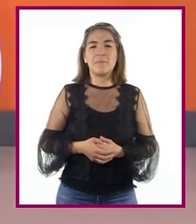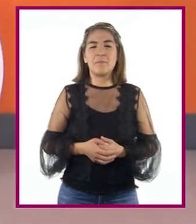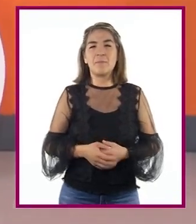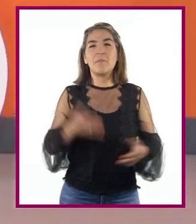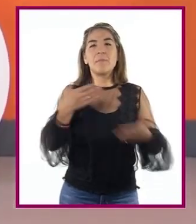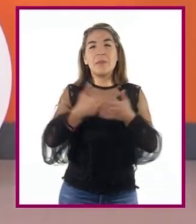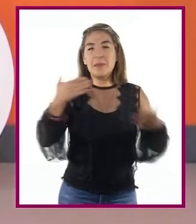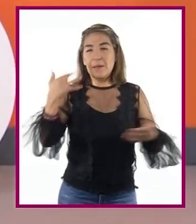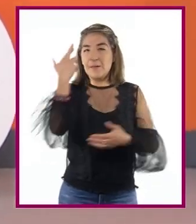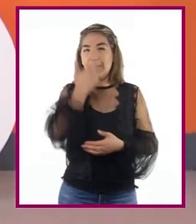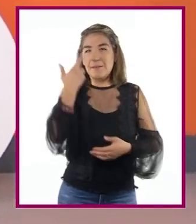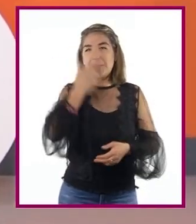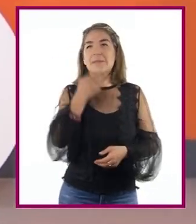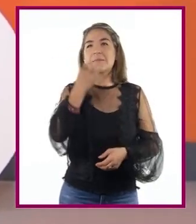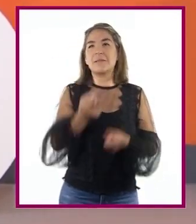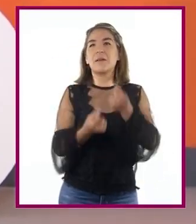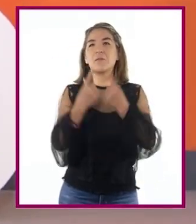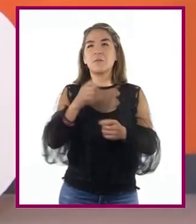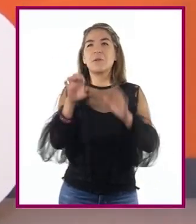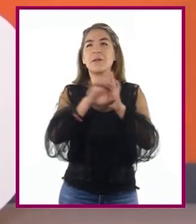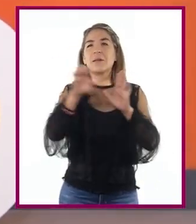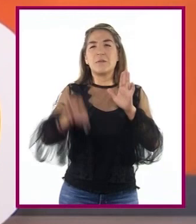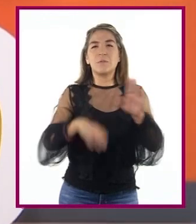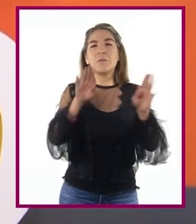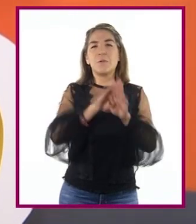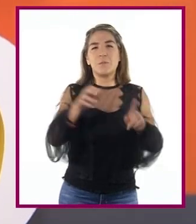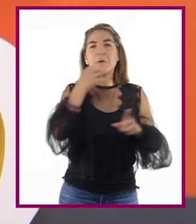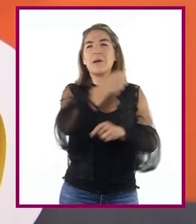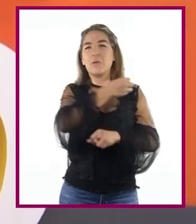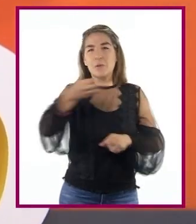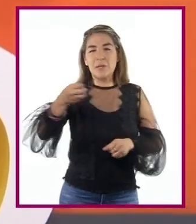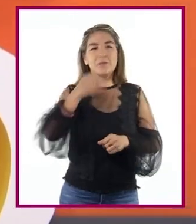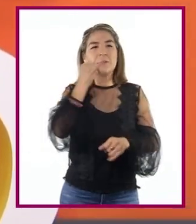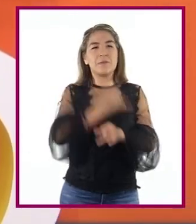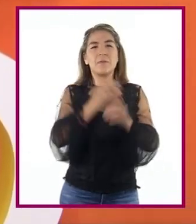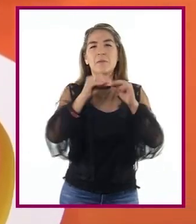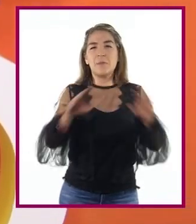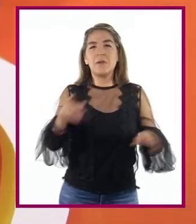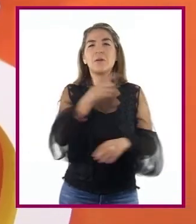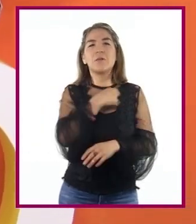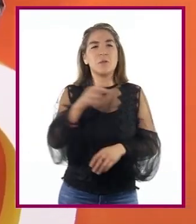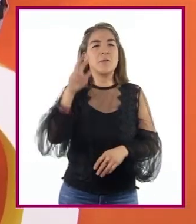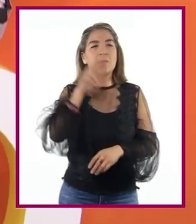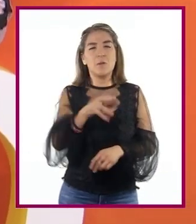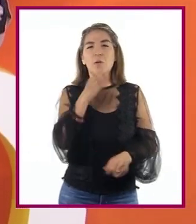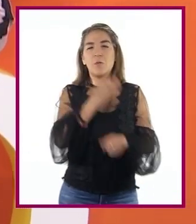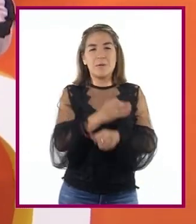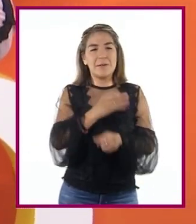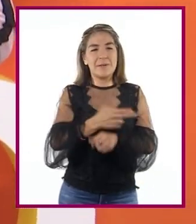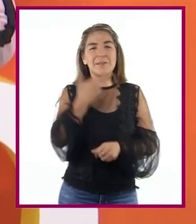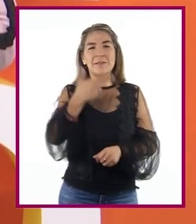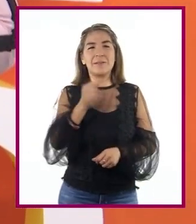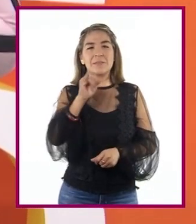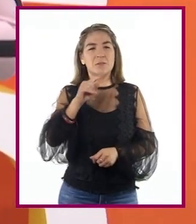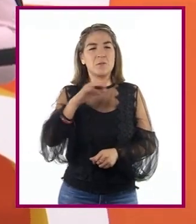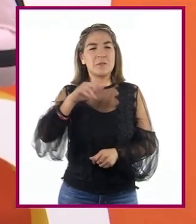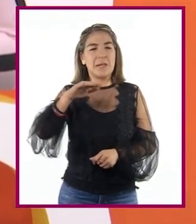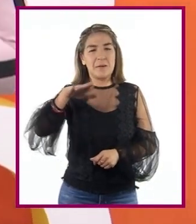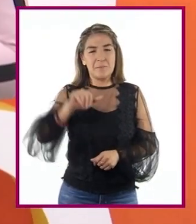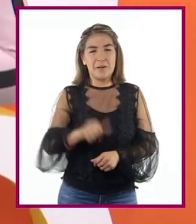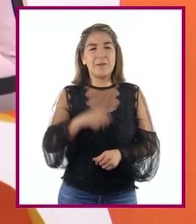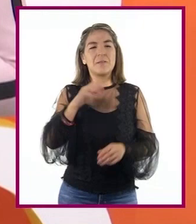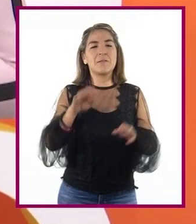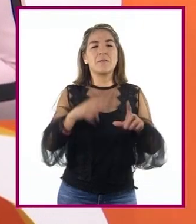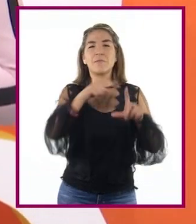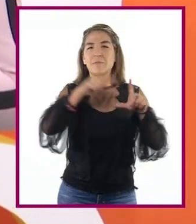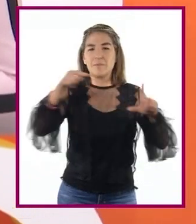Antes de analizar algunos ejemplos de los organizadores de datos, me refiero al histograma, al polígono de frecuencia y a la